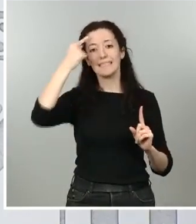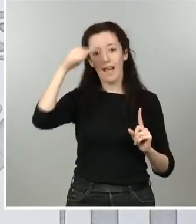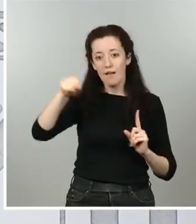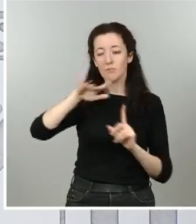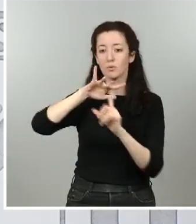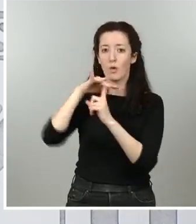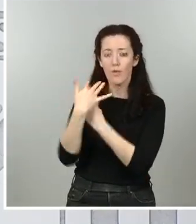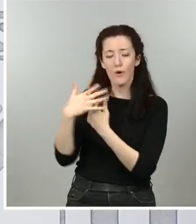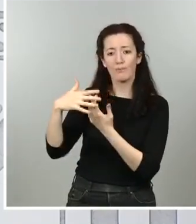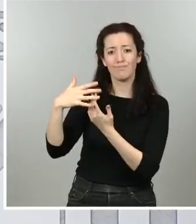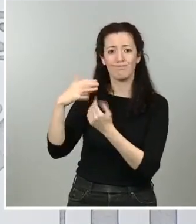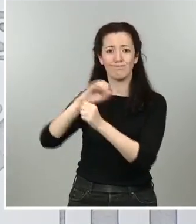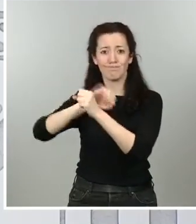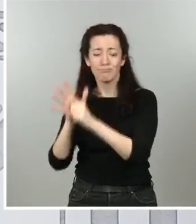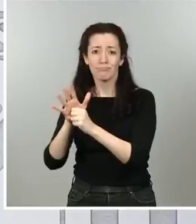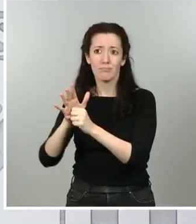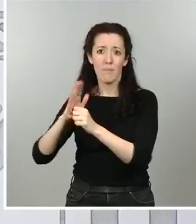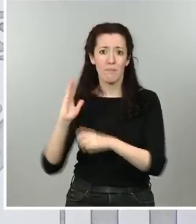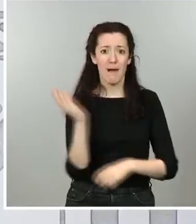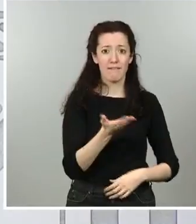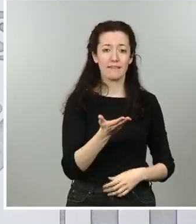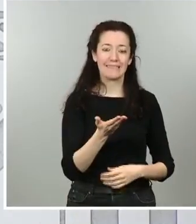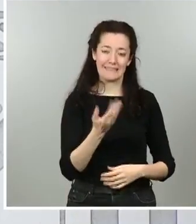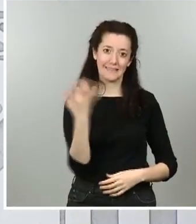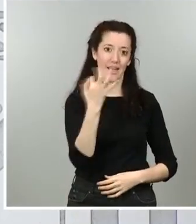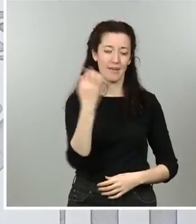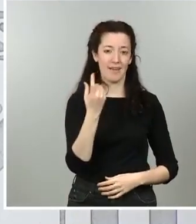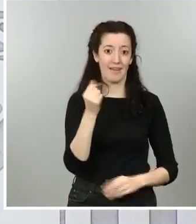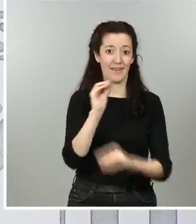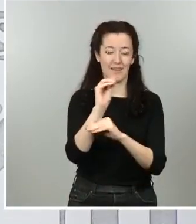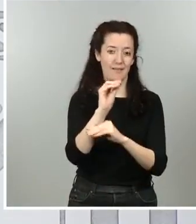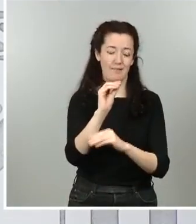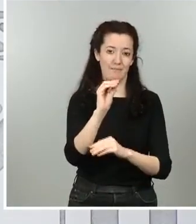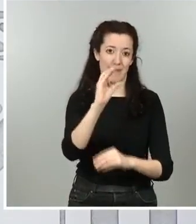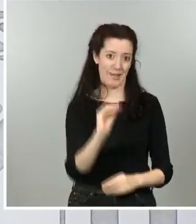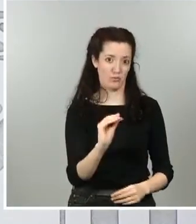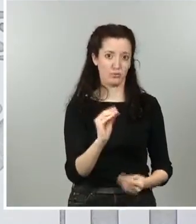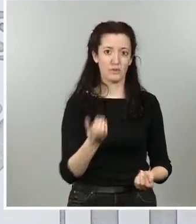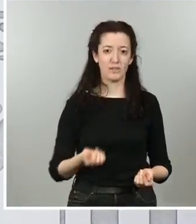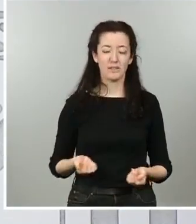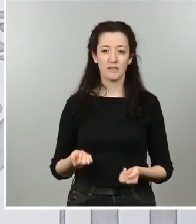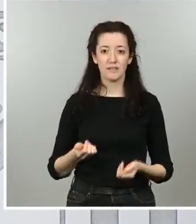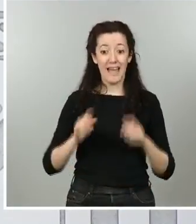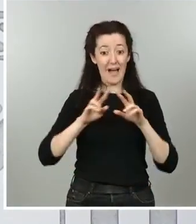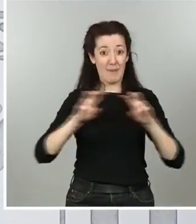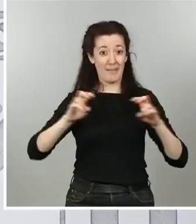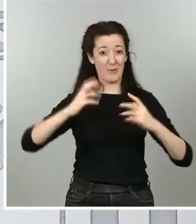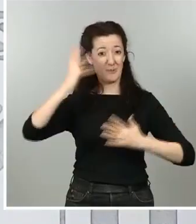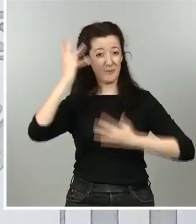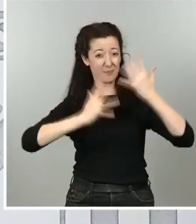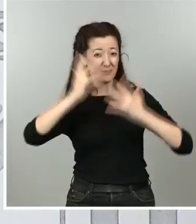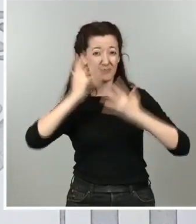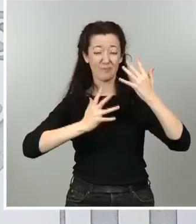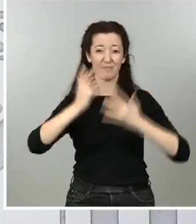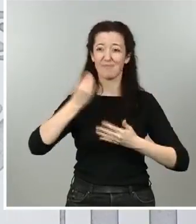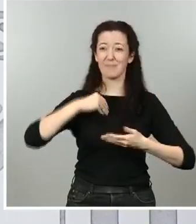ser forzosamente menor. Y, de hecho, los primeros cálculos preliminares, con el cuadro macroeconómico que presentamos y mandamos a Bruselas